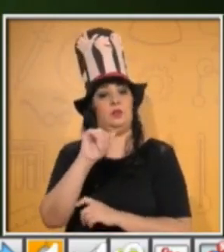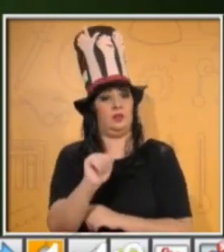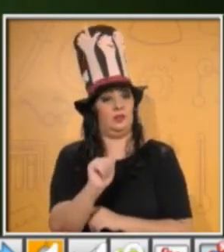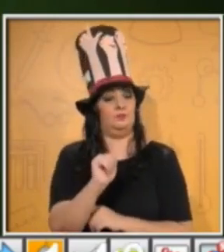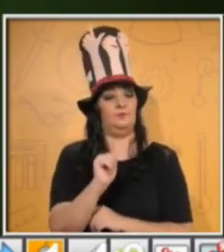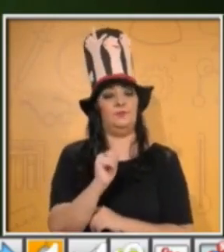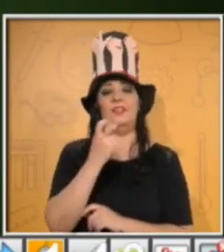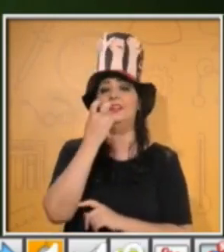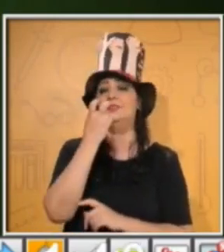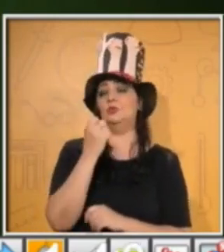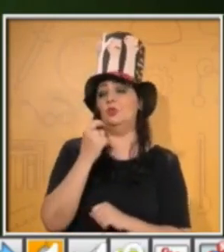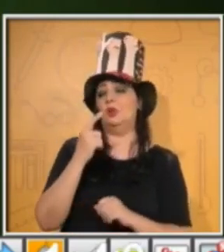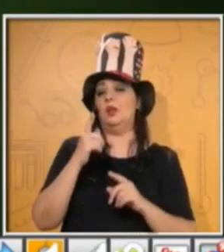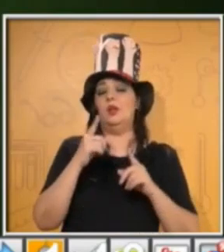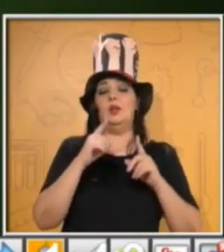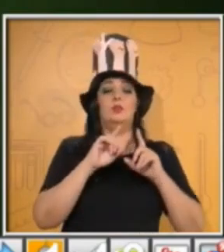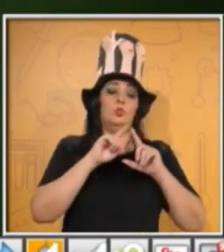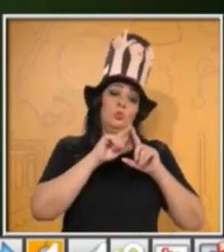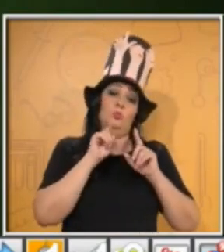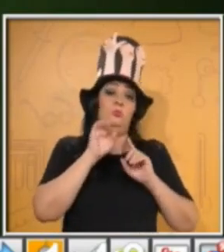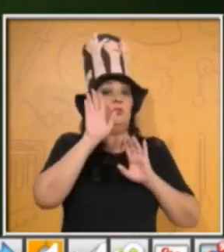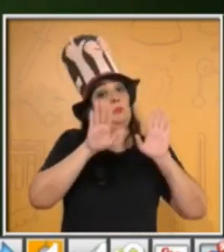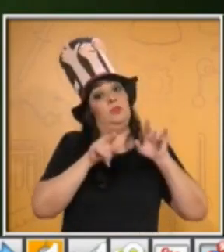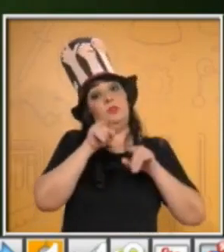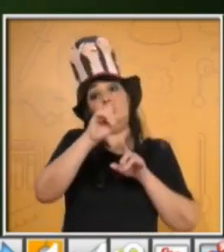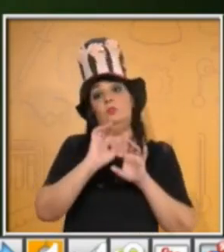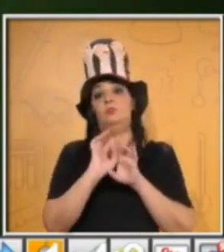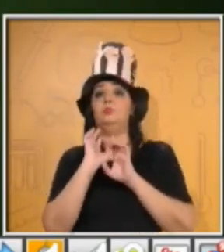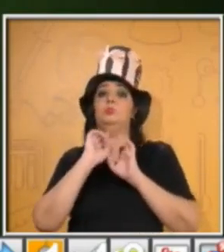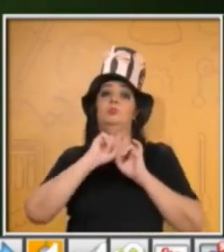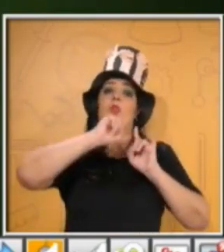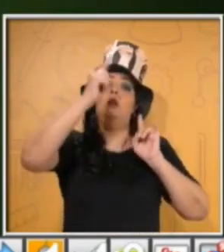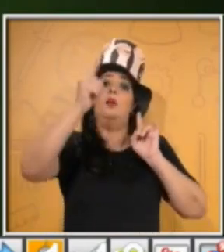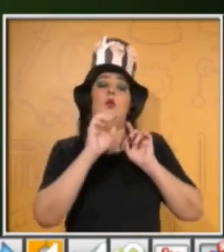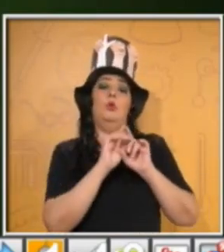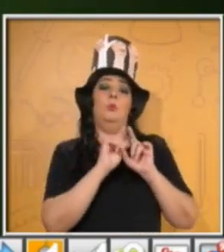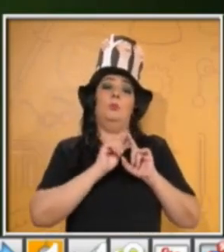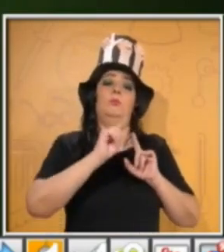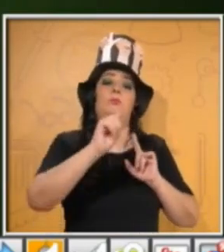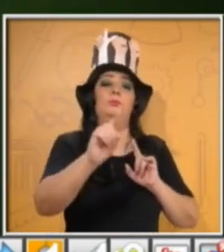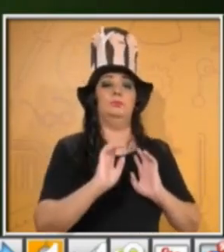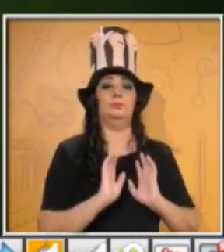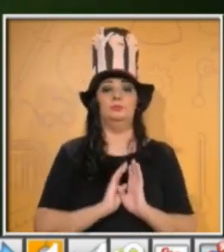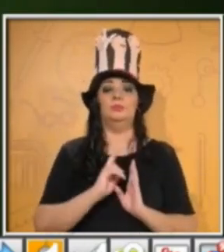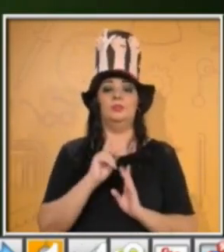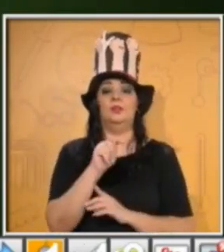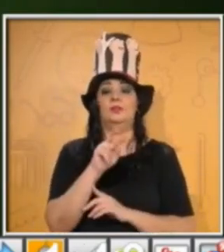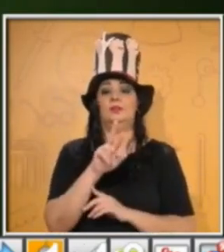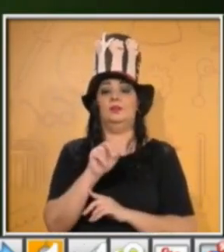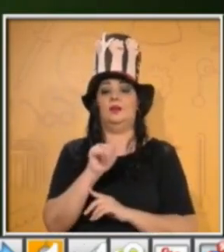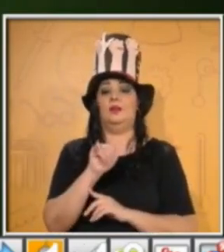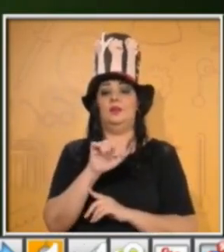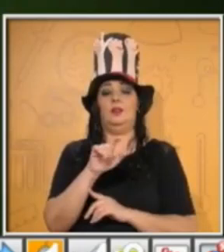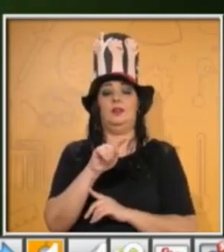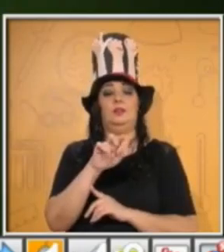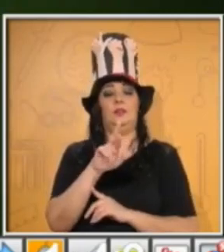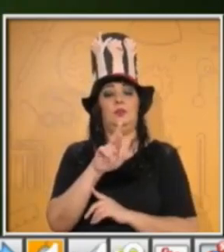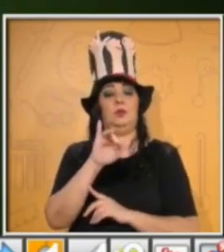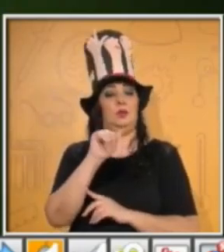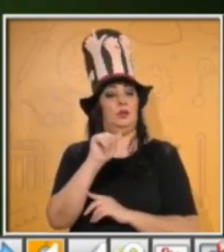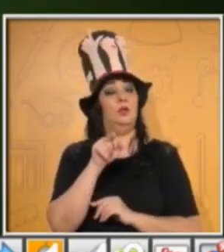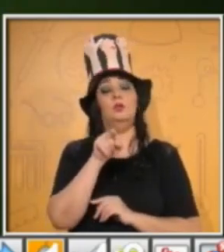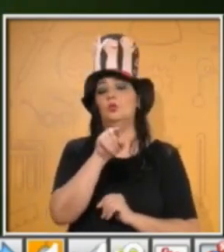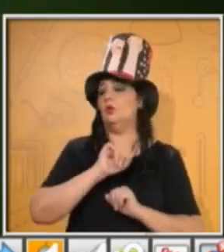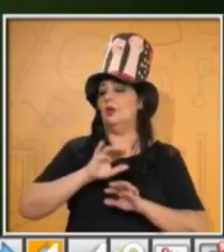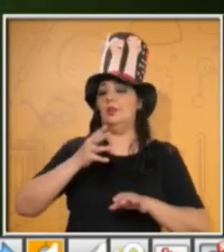el objeto según la dirección que tú le des. Y muy bien, de esta manera déjame decirte que tienes ya los 4 movimientos de